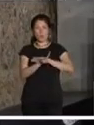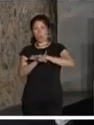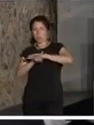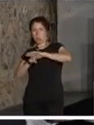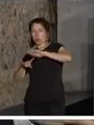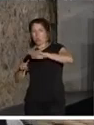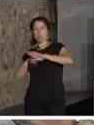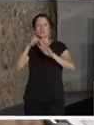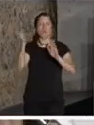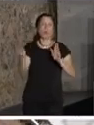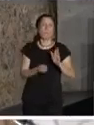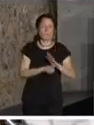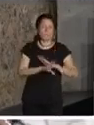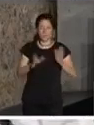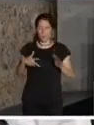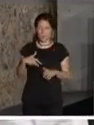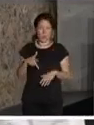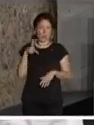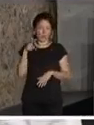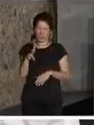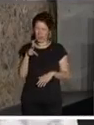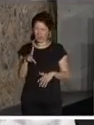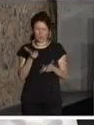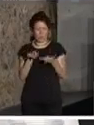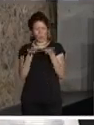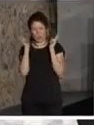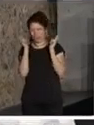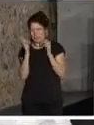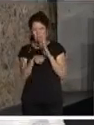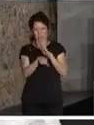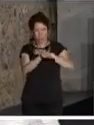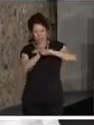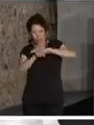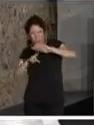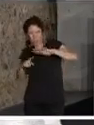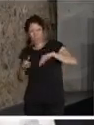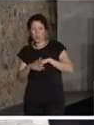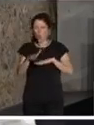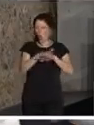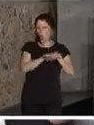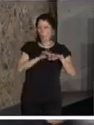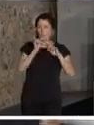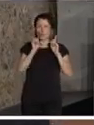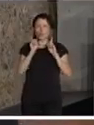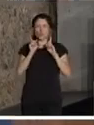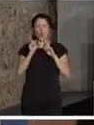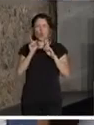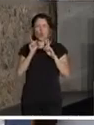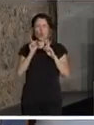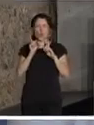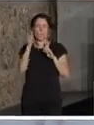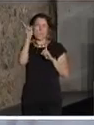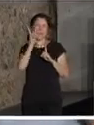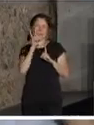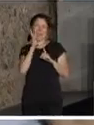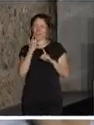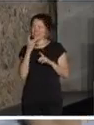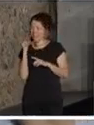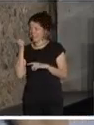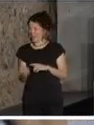absoluto de derechos de libertades un gobierno que solo va a privilegiar a los que más tienen